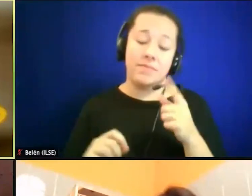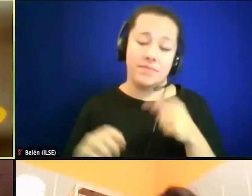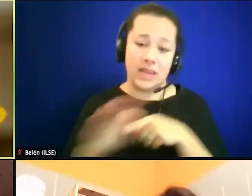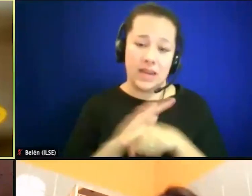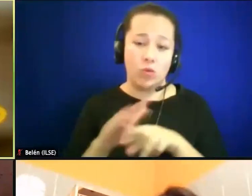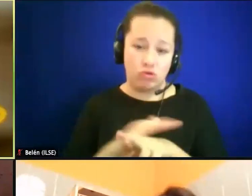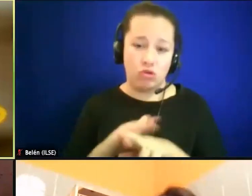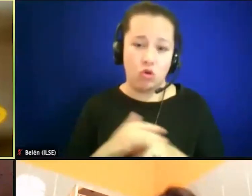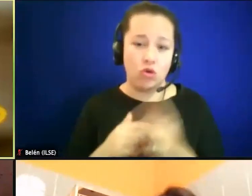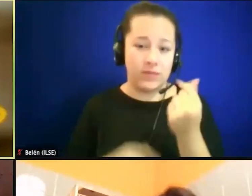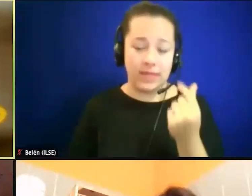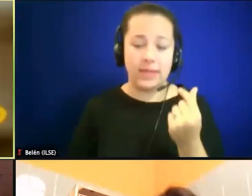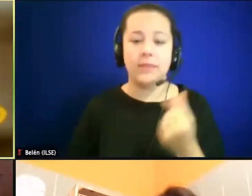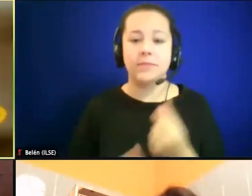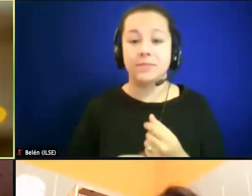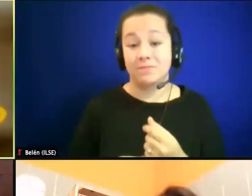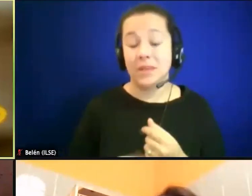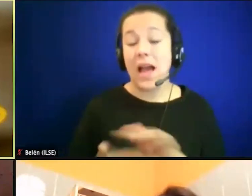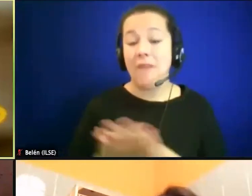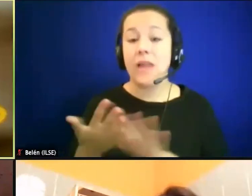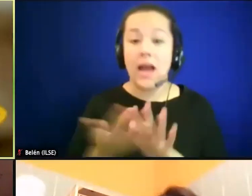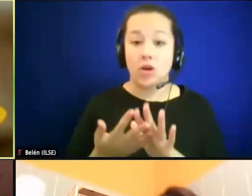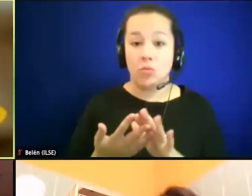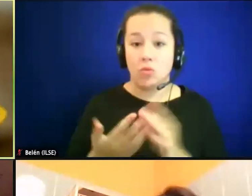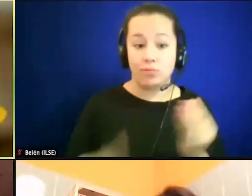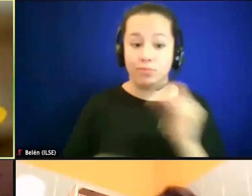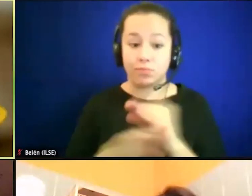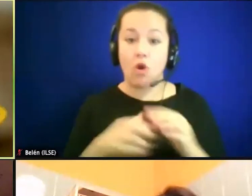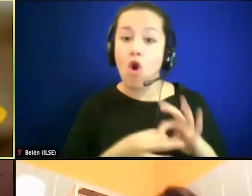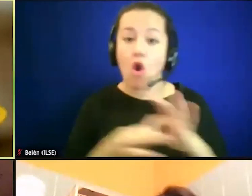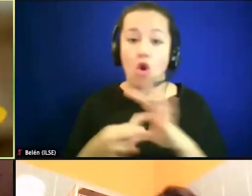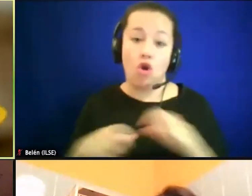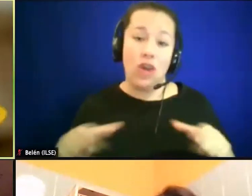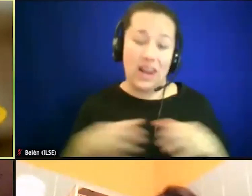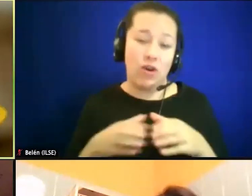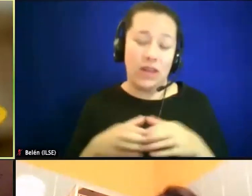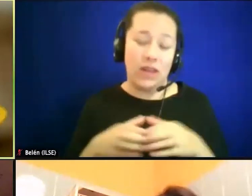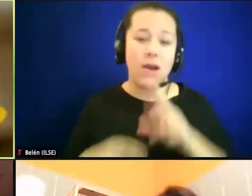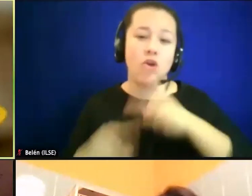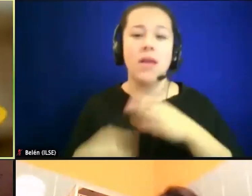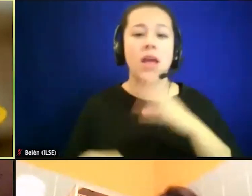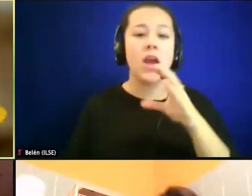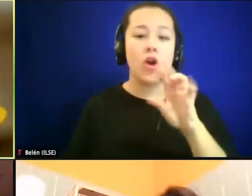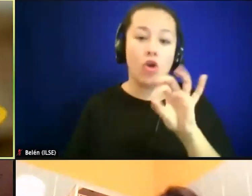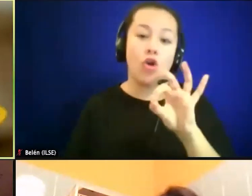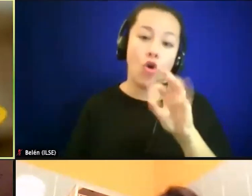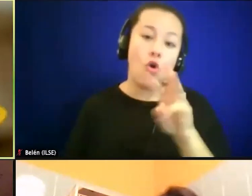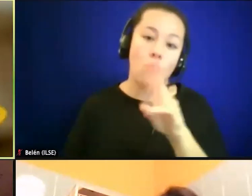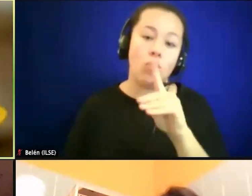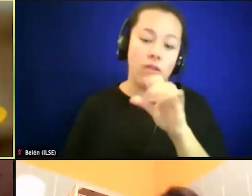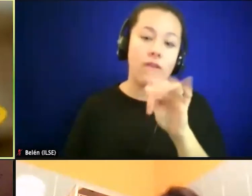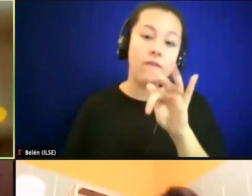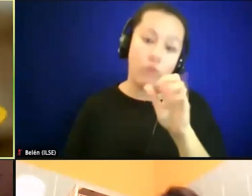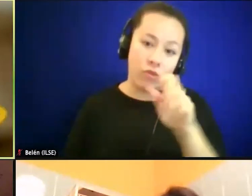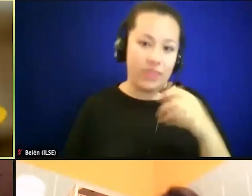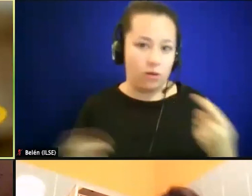colectiva, lo que se llama crowdfunding. Yo creo que todos lo conocéis, pero bueno, se busca aportaciones económicas